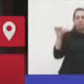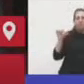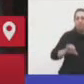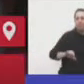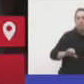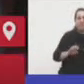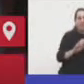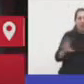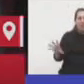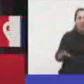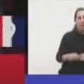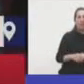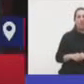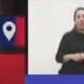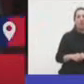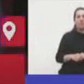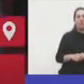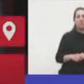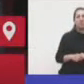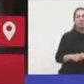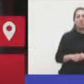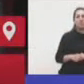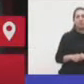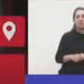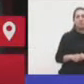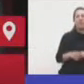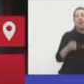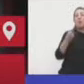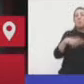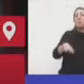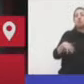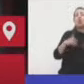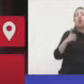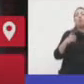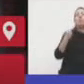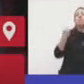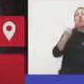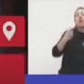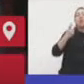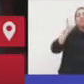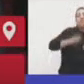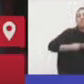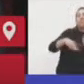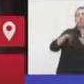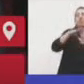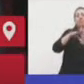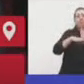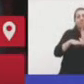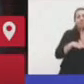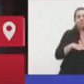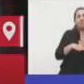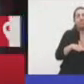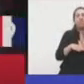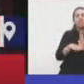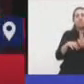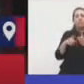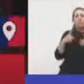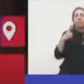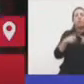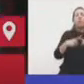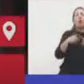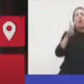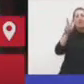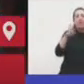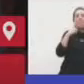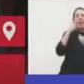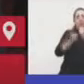yo solamente agregaría una cosa al tema de las redes sociales, no sé cuál es la opinión de ustedes, sobre todo de los más jóvenes. Yo trataría de